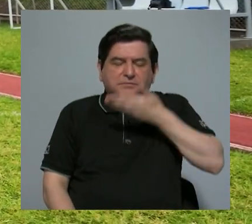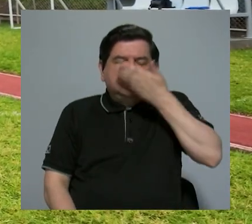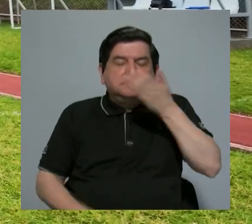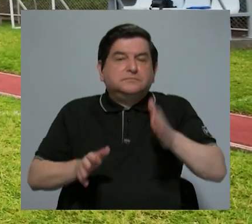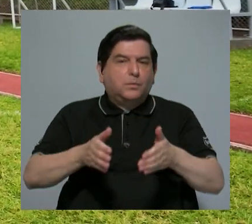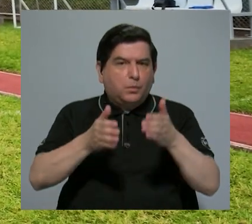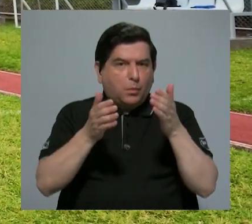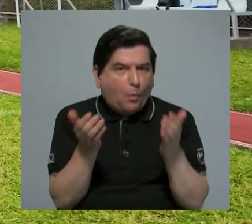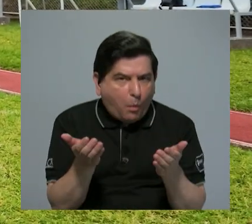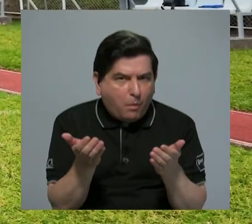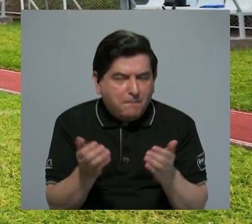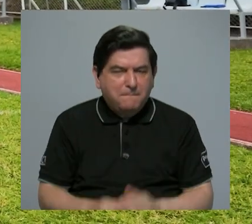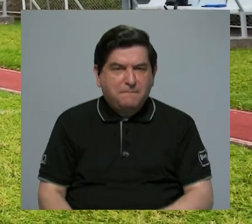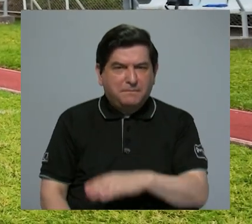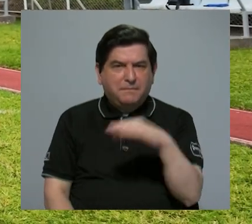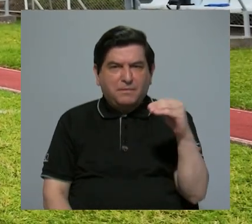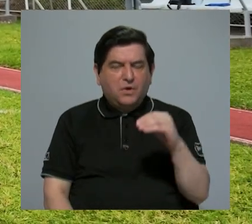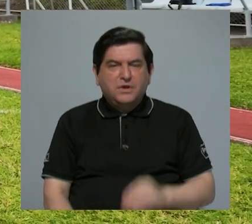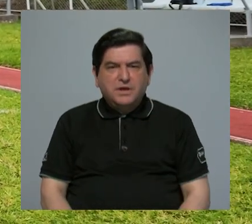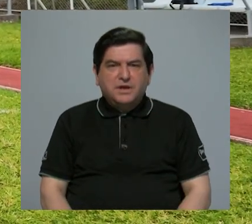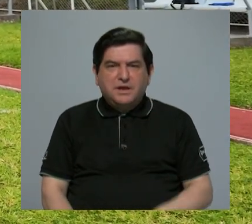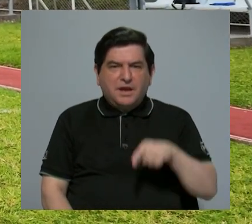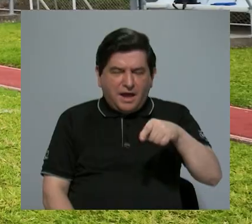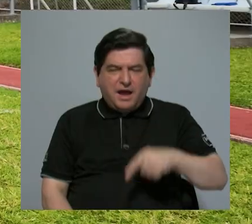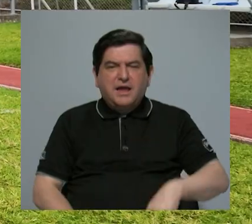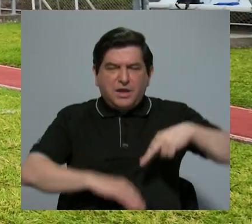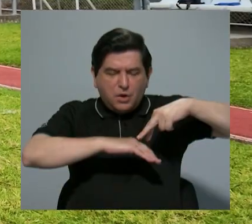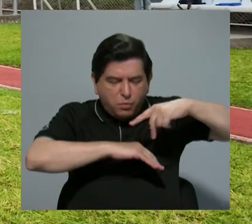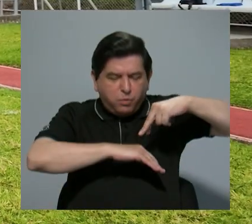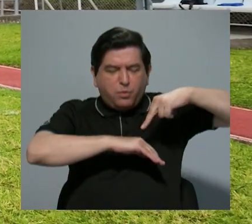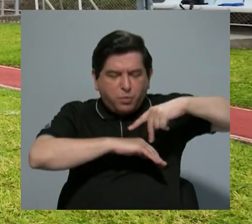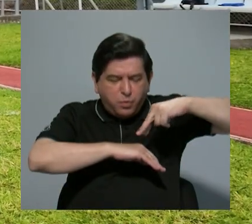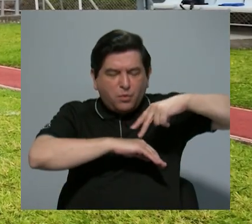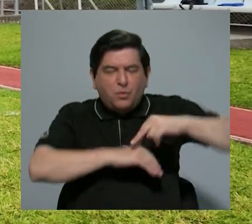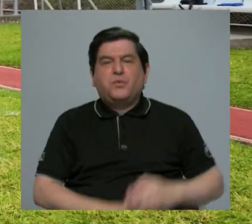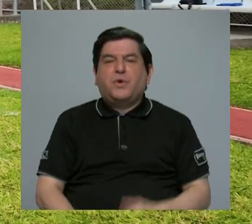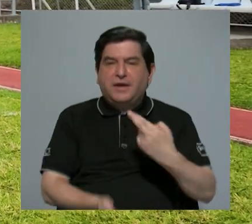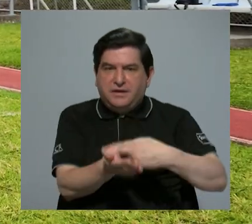respiración, cómo van los pasos, qué tan frecuente es.